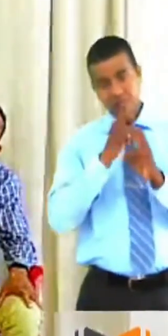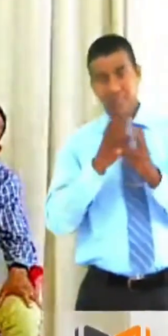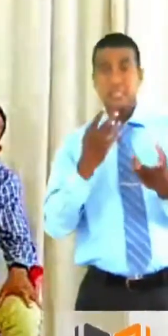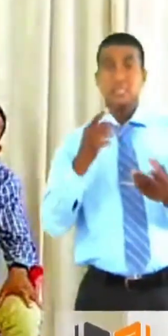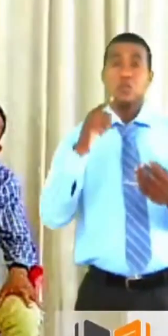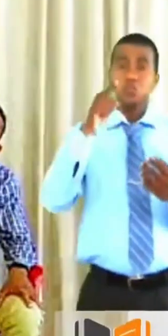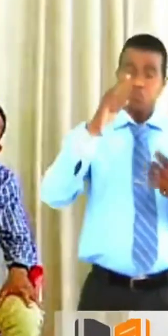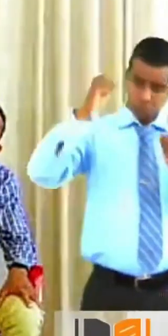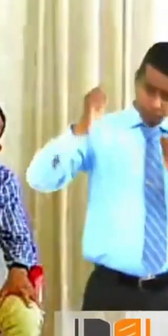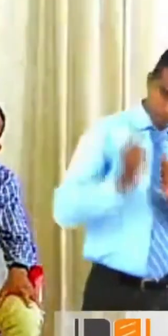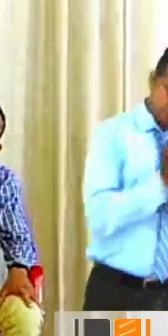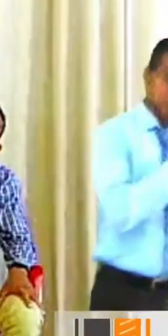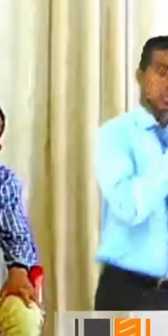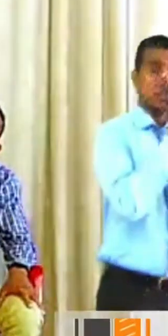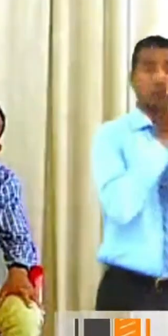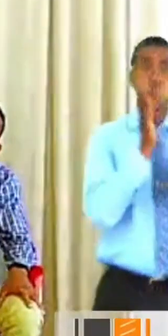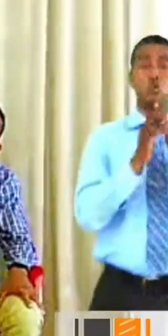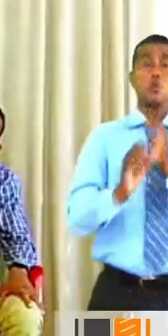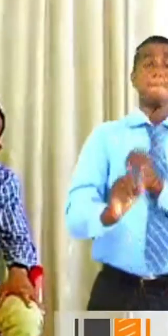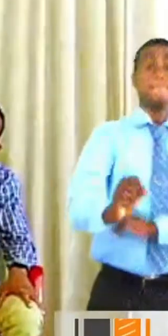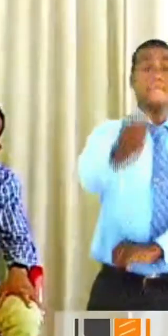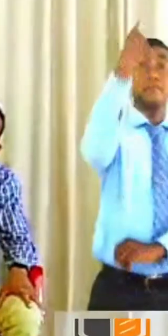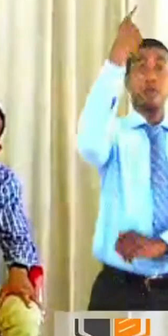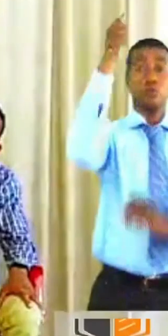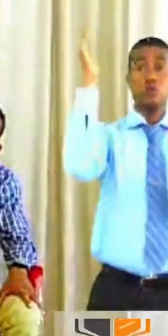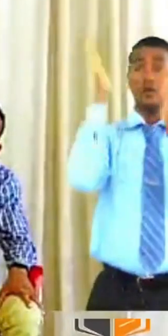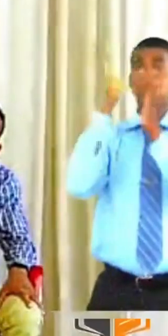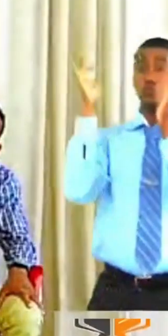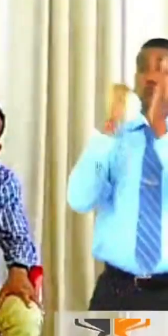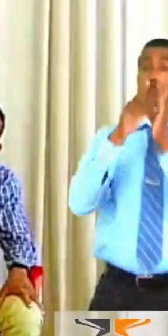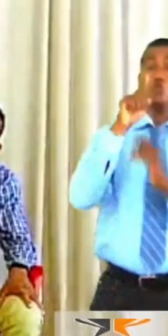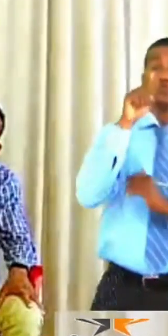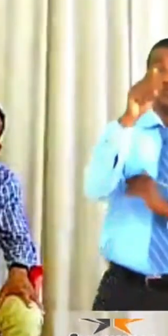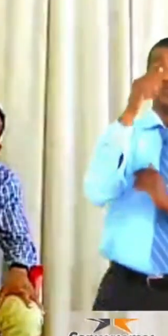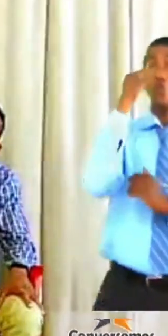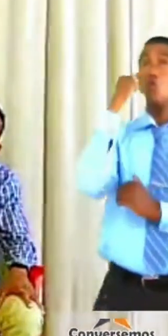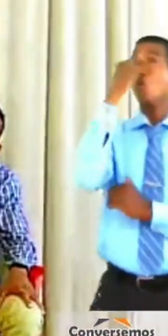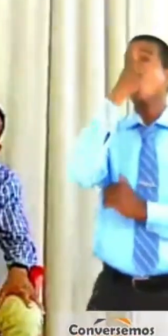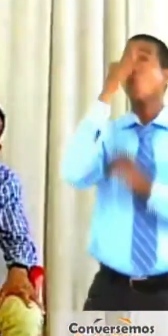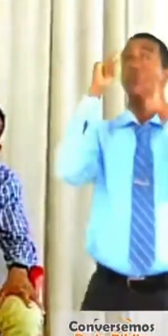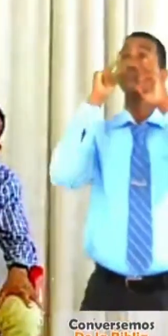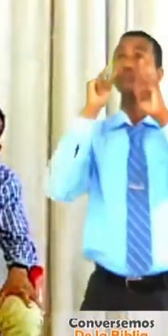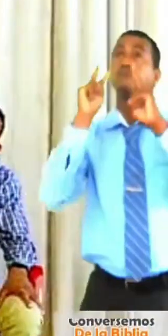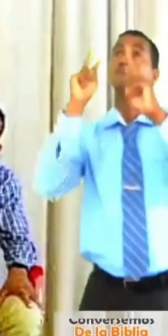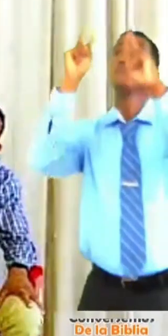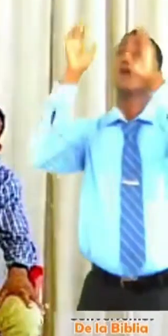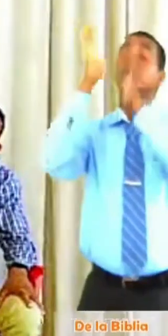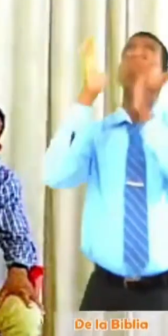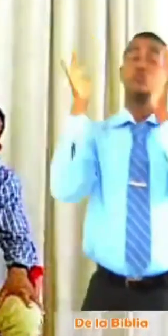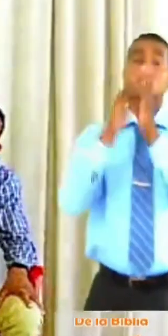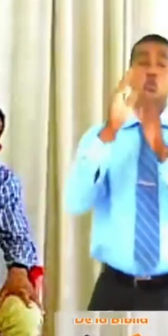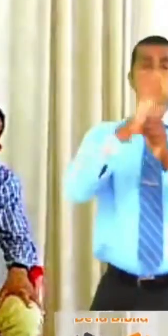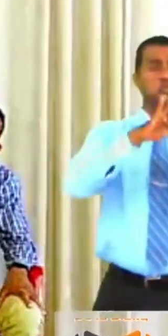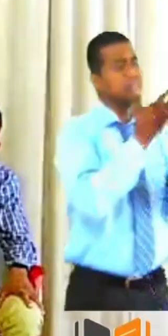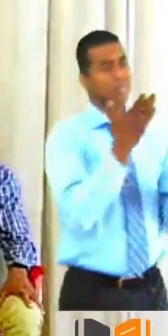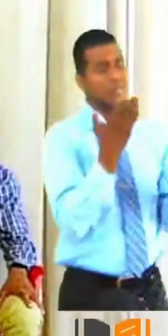vida, camine con Cristo. Ponga a Jesús siempre, puesto los ojos en Jesús. Por más difícil que sea